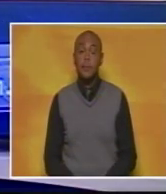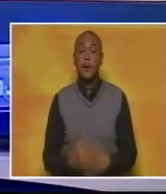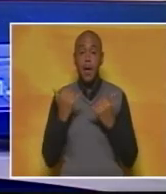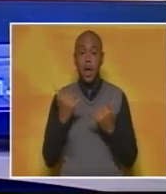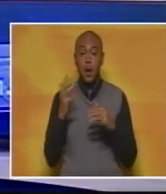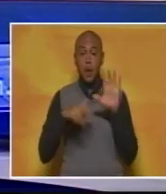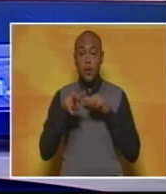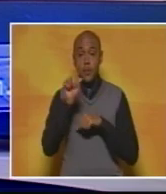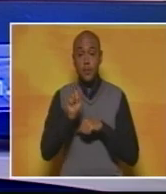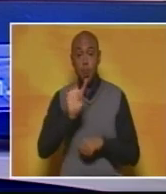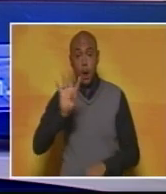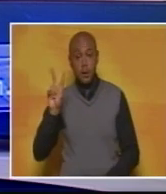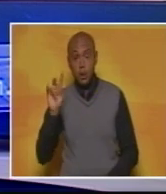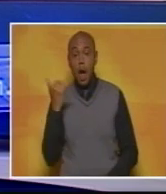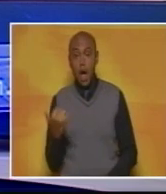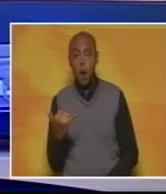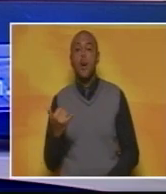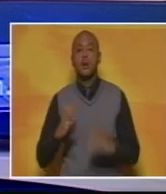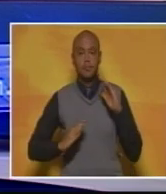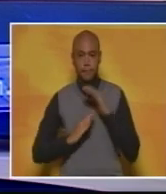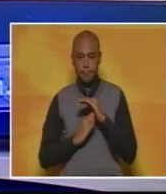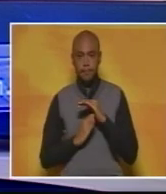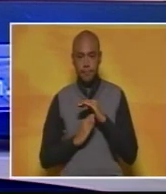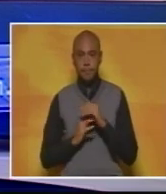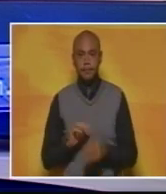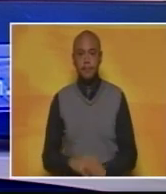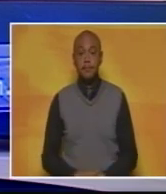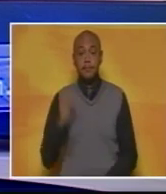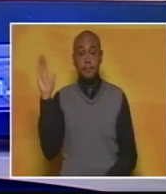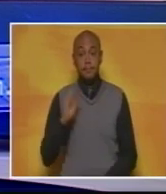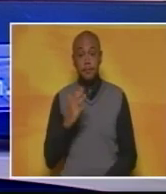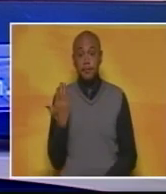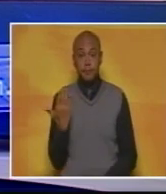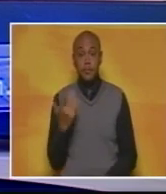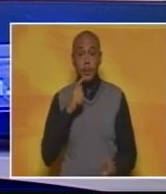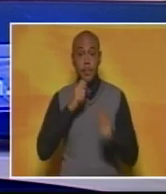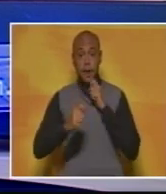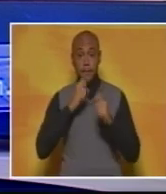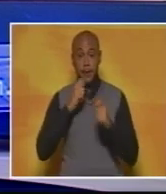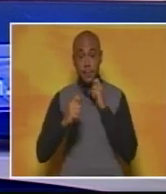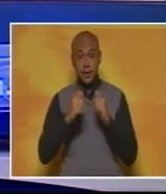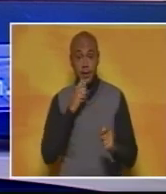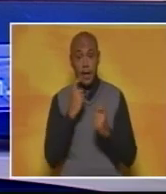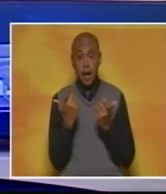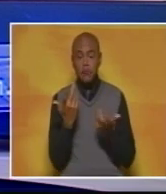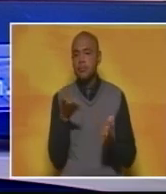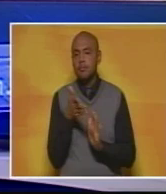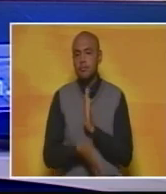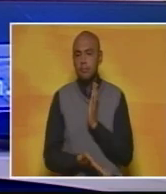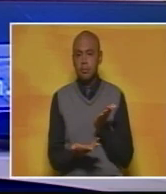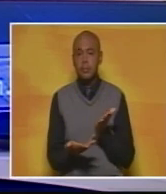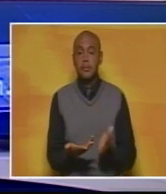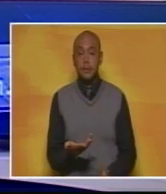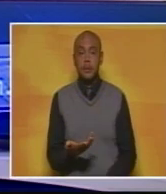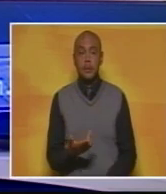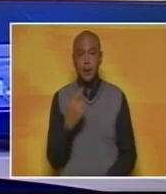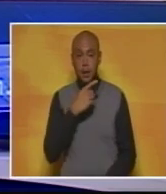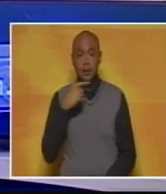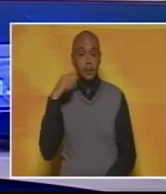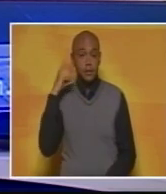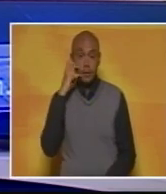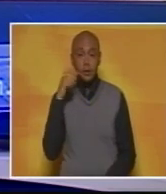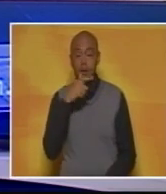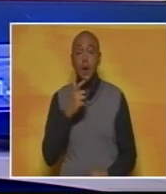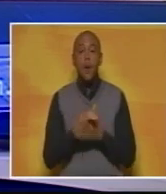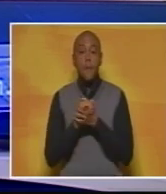Amigos, 12:42, momento de hacer una pausa. Al regreso, en entrevista a Venevisión, Gregorio estará conversando con Mercedes